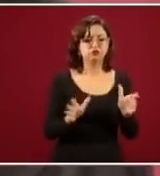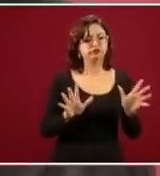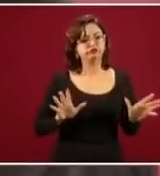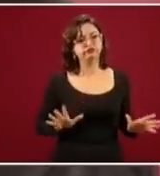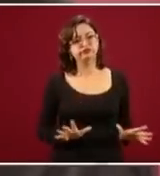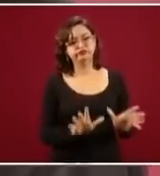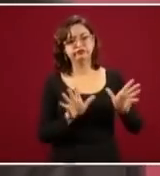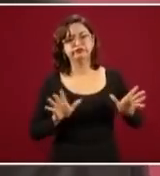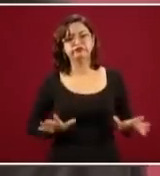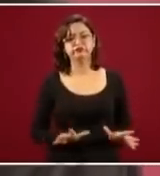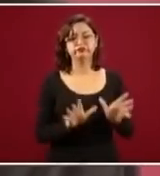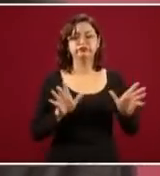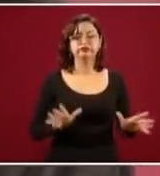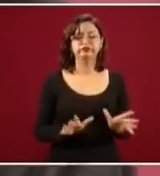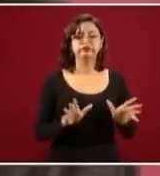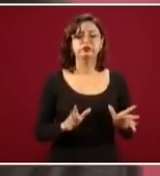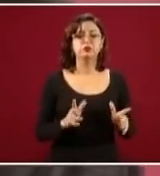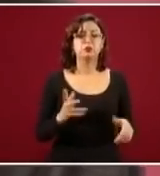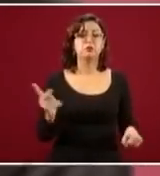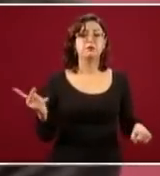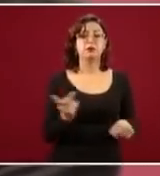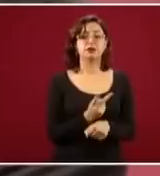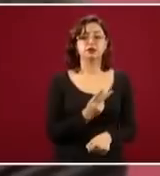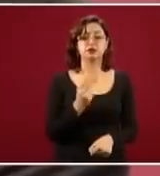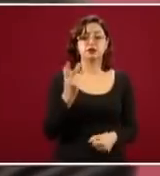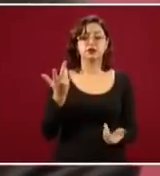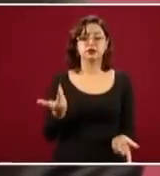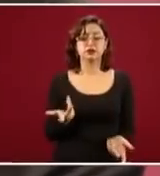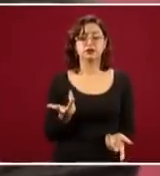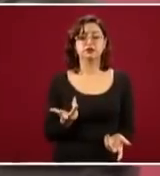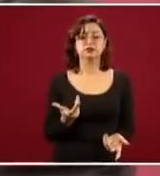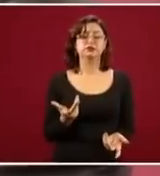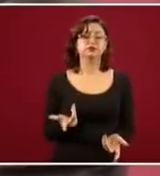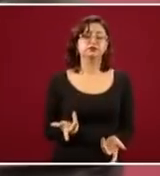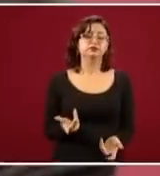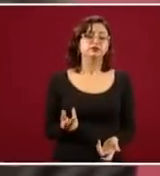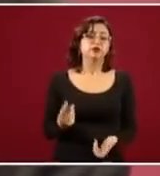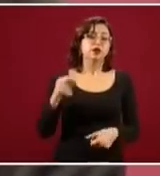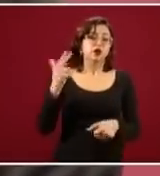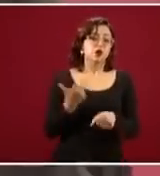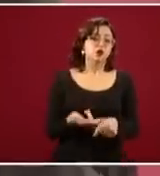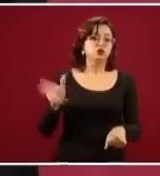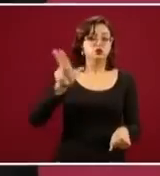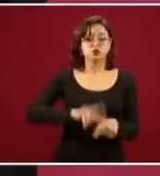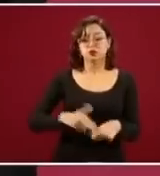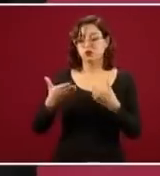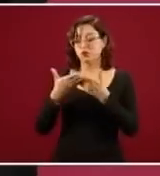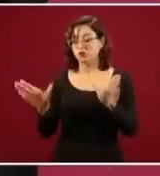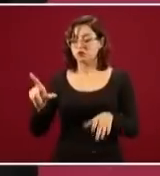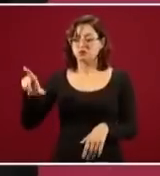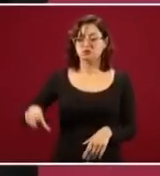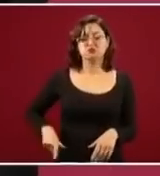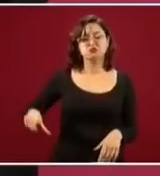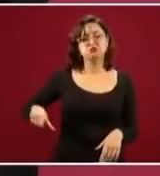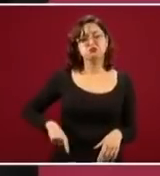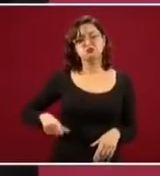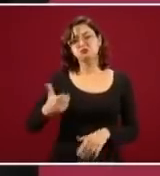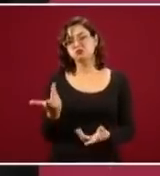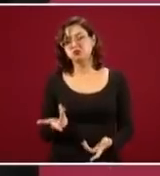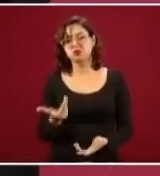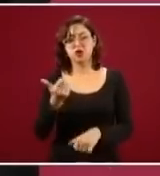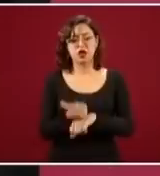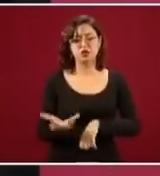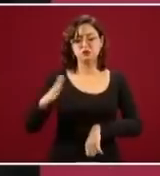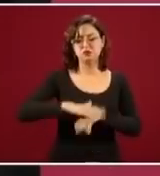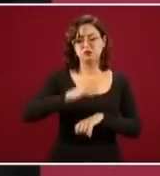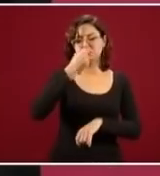hizo que las instituciones públicas se desentendieran de toda la trazabilidad y la administración